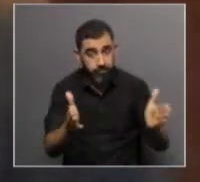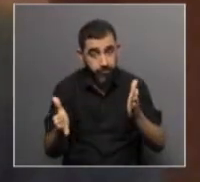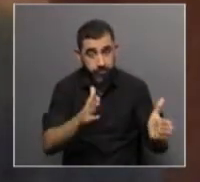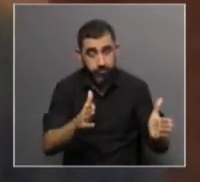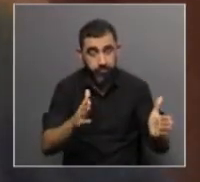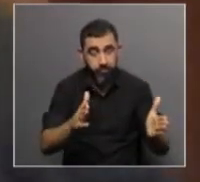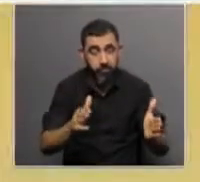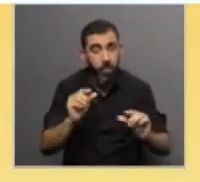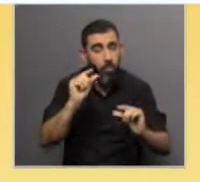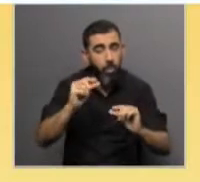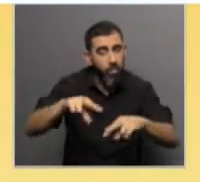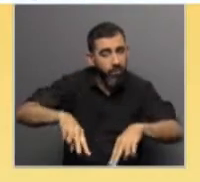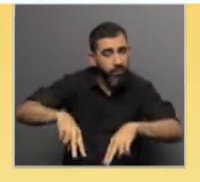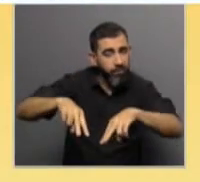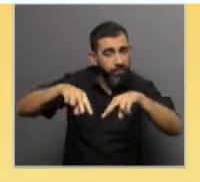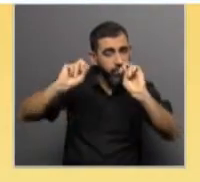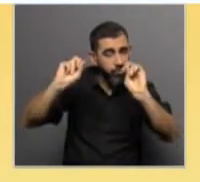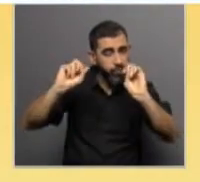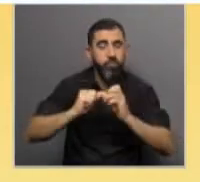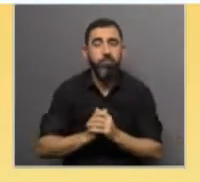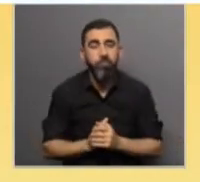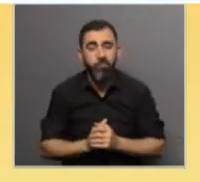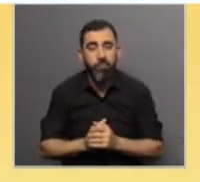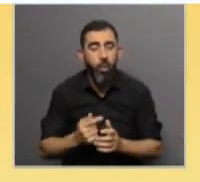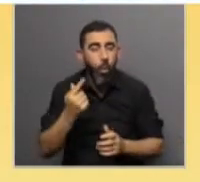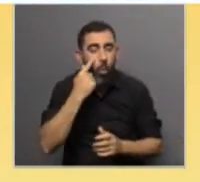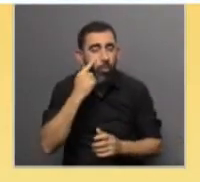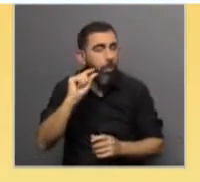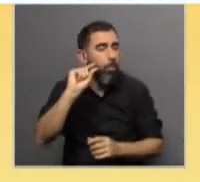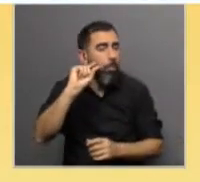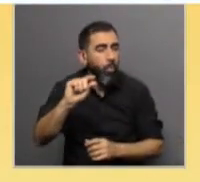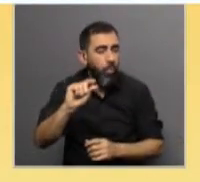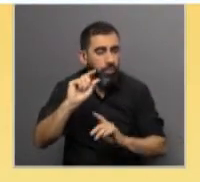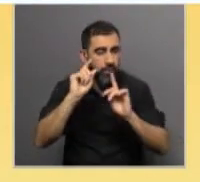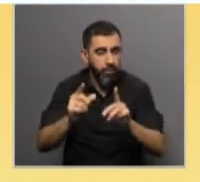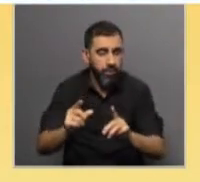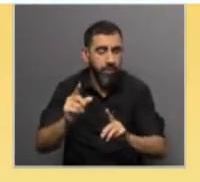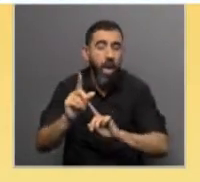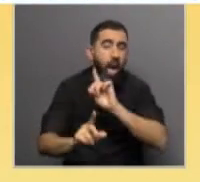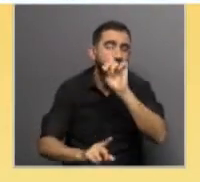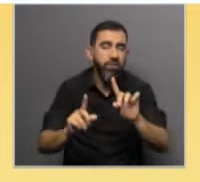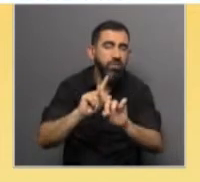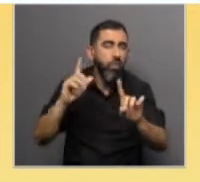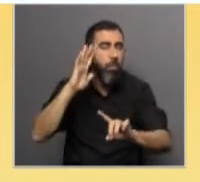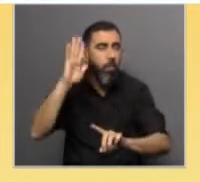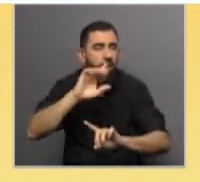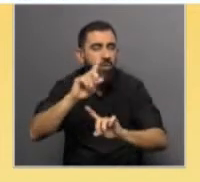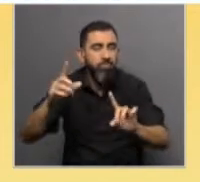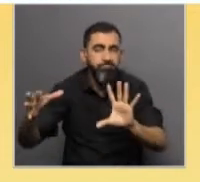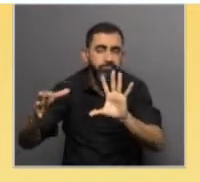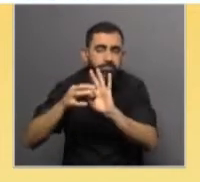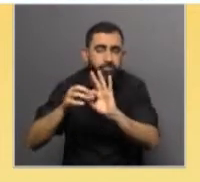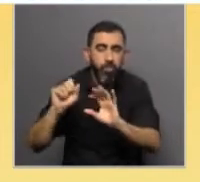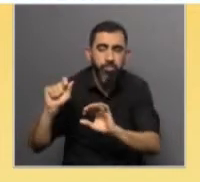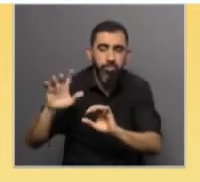sido poco estudiado, poco conocido y muchas veces no se vinculan sus